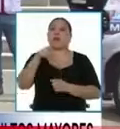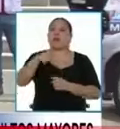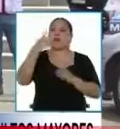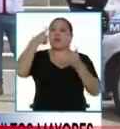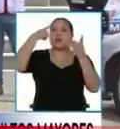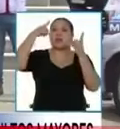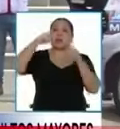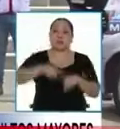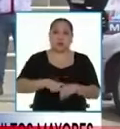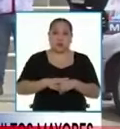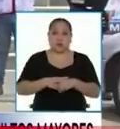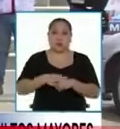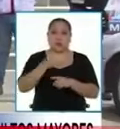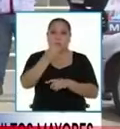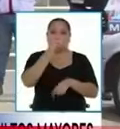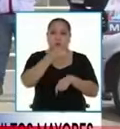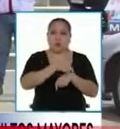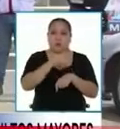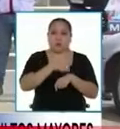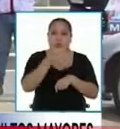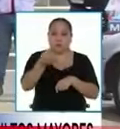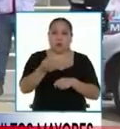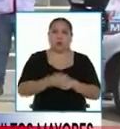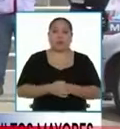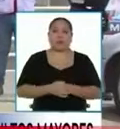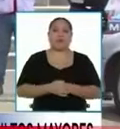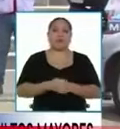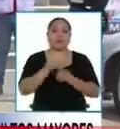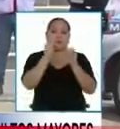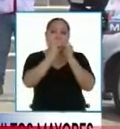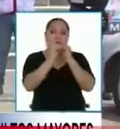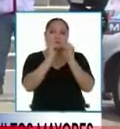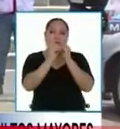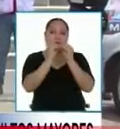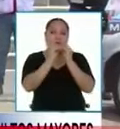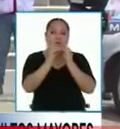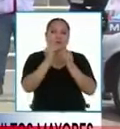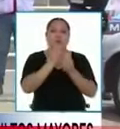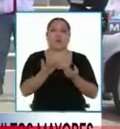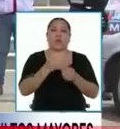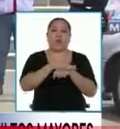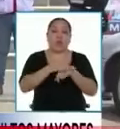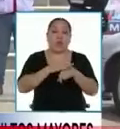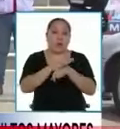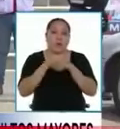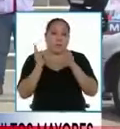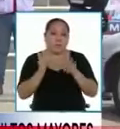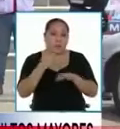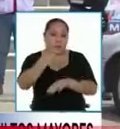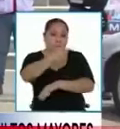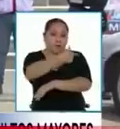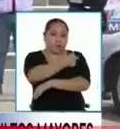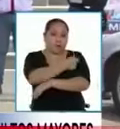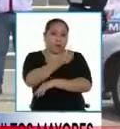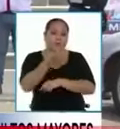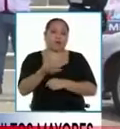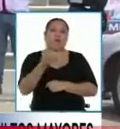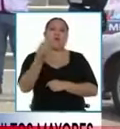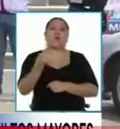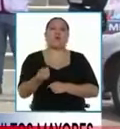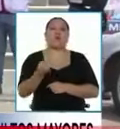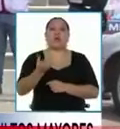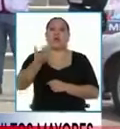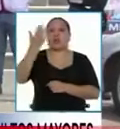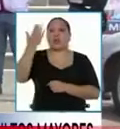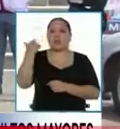decidió en determinado momento hacer una modificación en el plan de vacunación porque